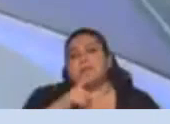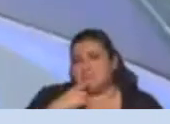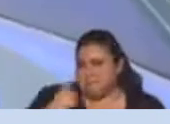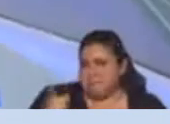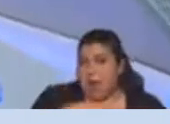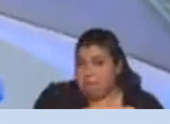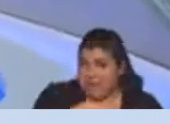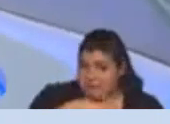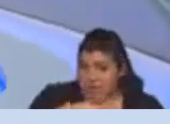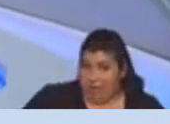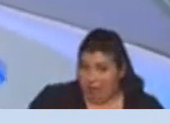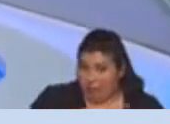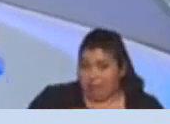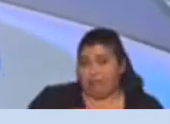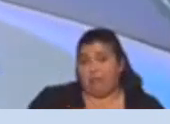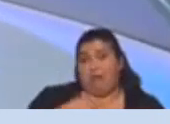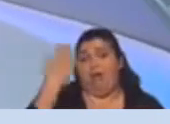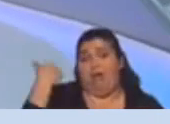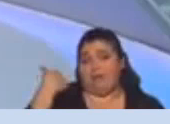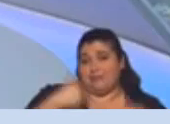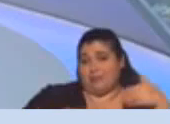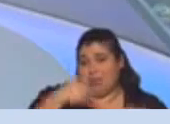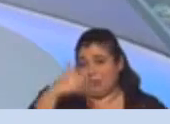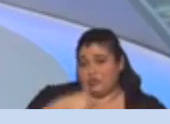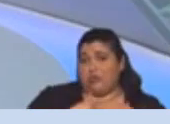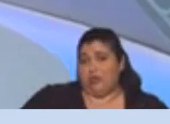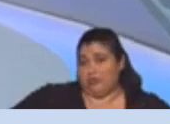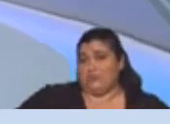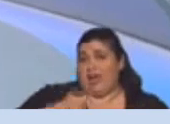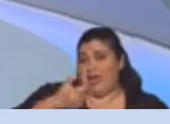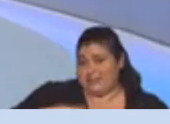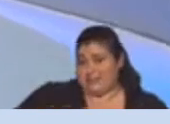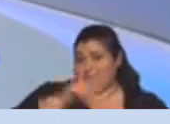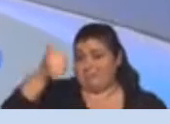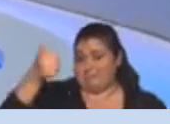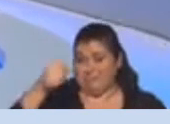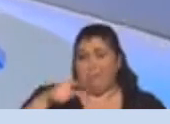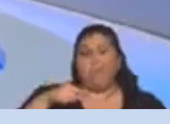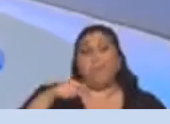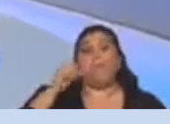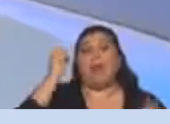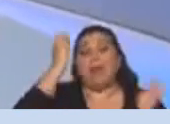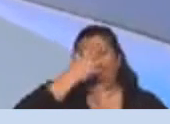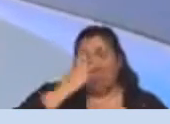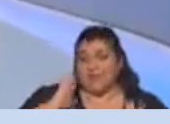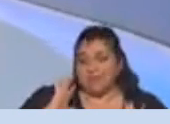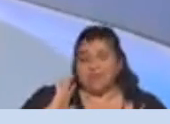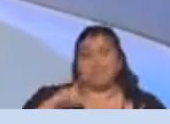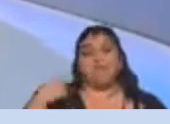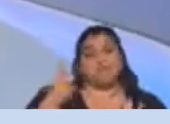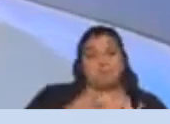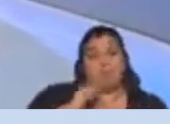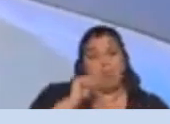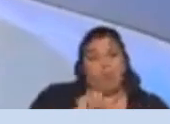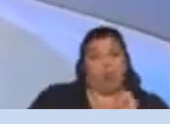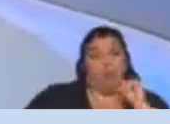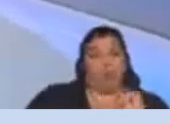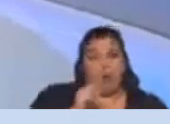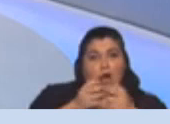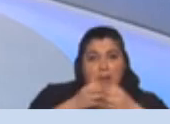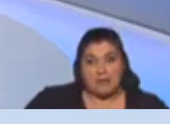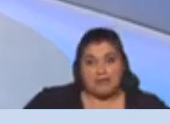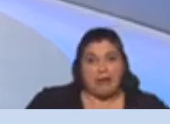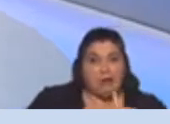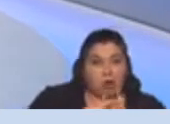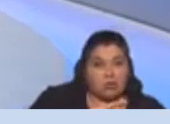que tuvo una buena performancia en las paso Javier Miley probablemente dicen Bueno hay que empezar a acercarse o a tomar algún contacto